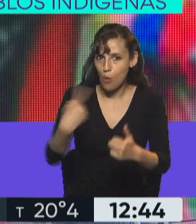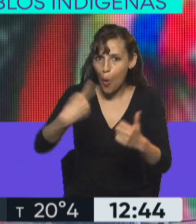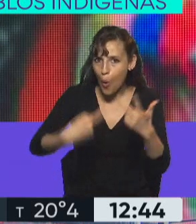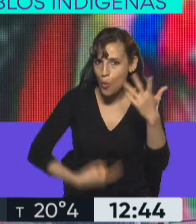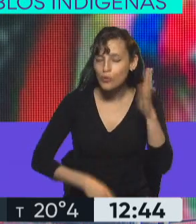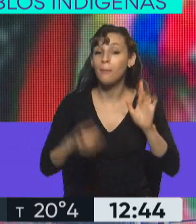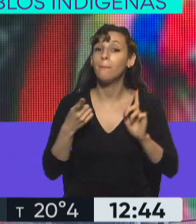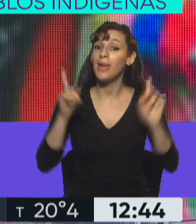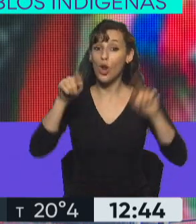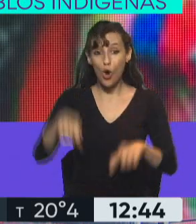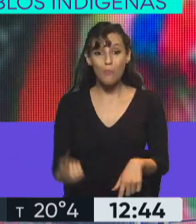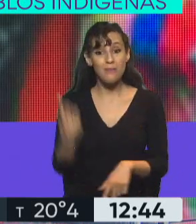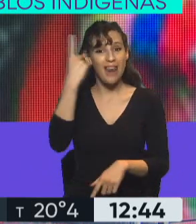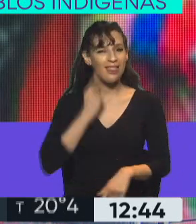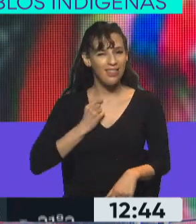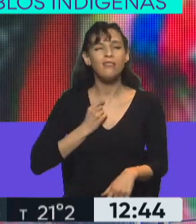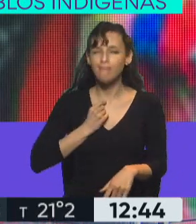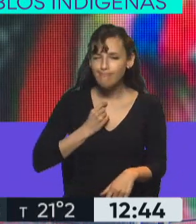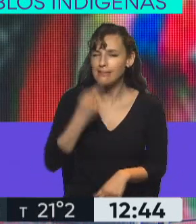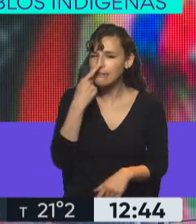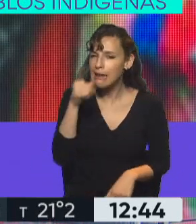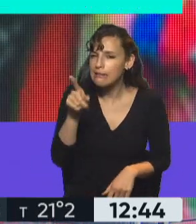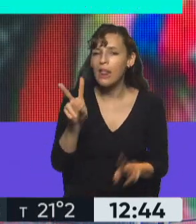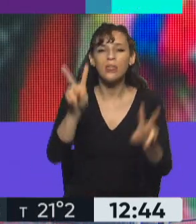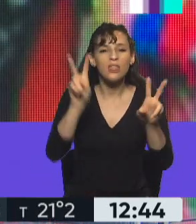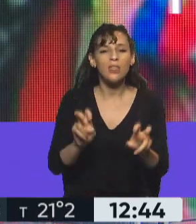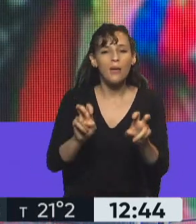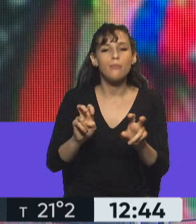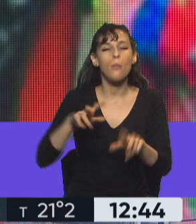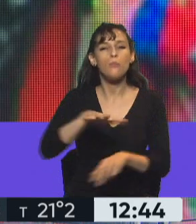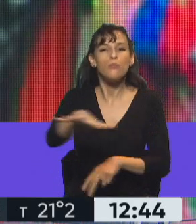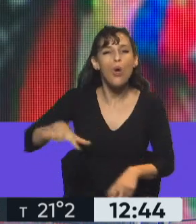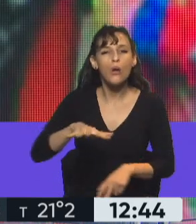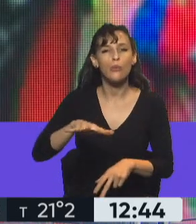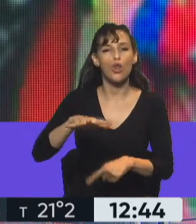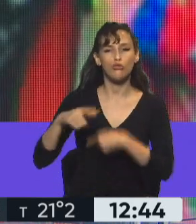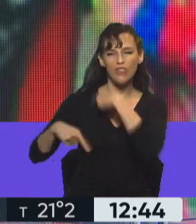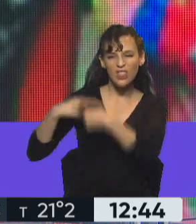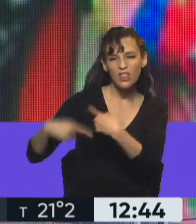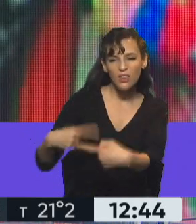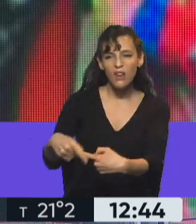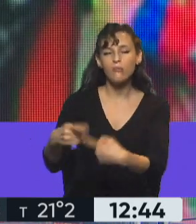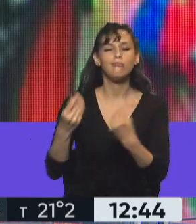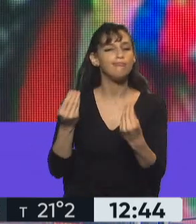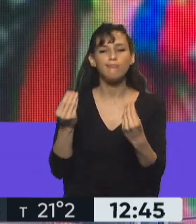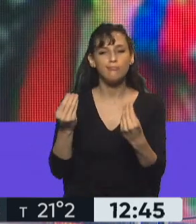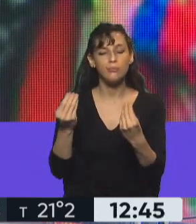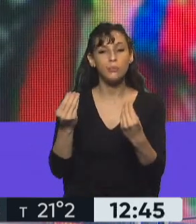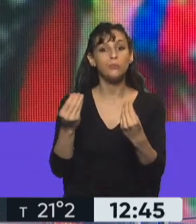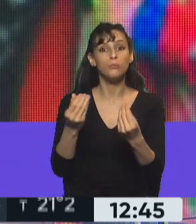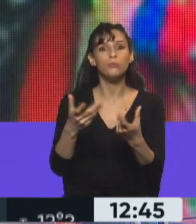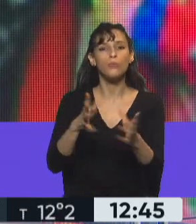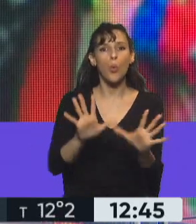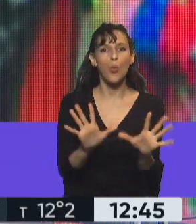parece interesante reflexionar qué queremos decir cuando hablamos de pueblos indígenas, ¿no? Hablamos de culturas ancestrales que han sufrido